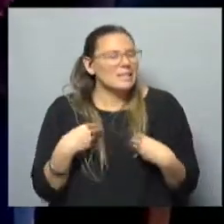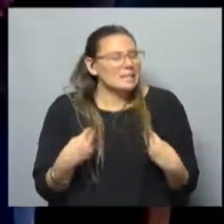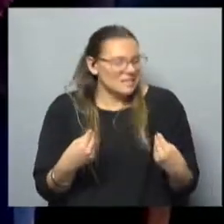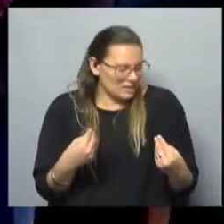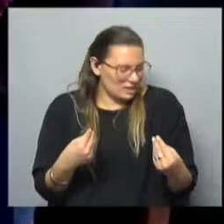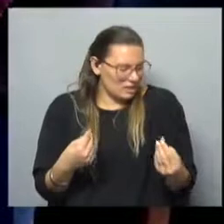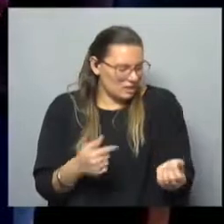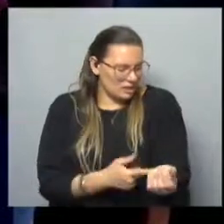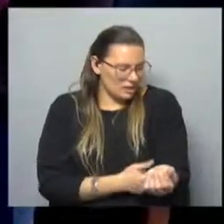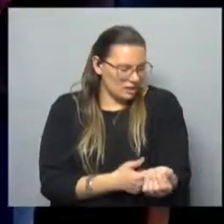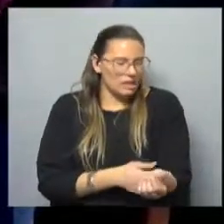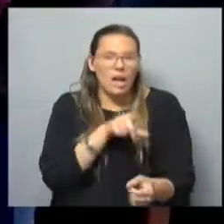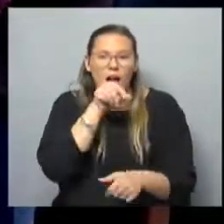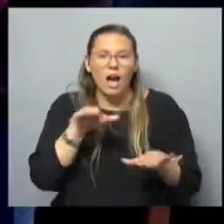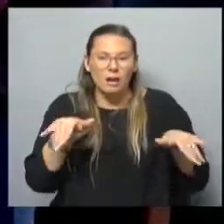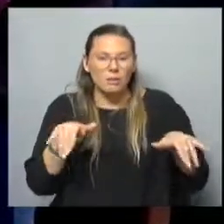ser una gaviota?